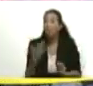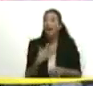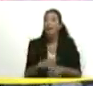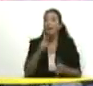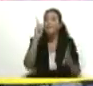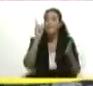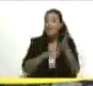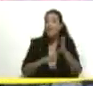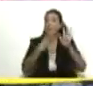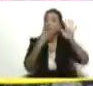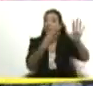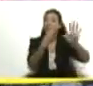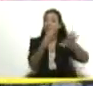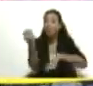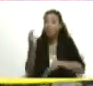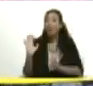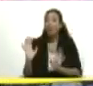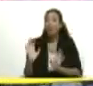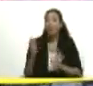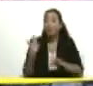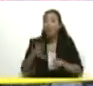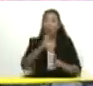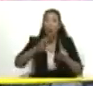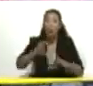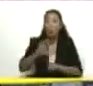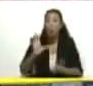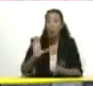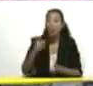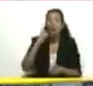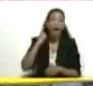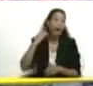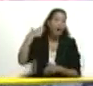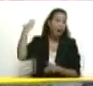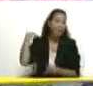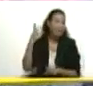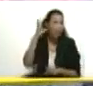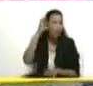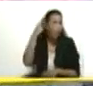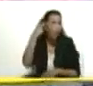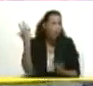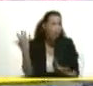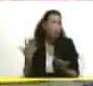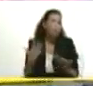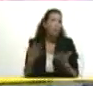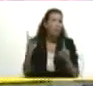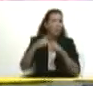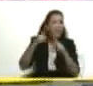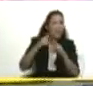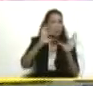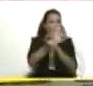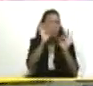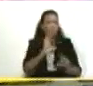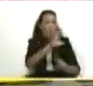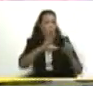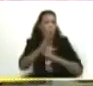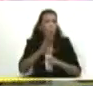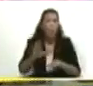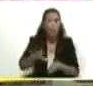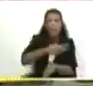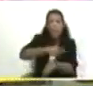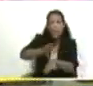Noel Márquez? ¿Ah? ¿Qué otro cultor hay aquí? ¿Se acuerdan, cultores y cultoras? Aquí está el